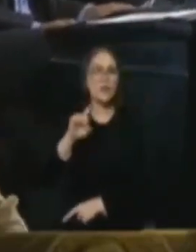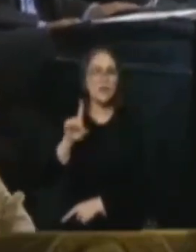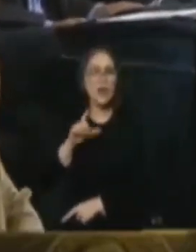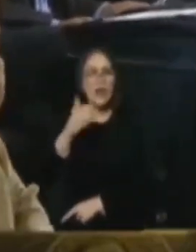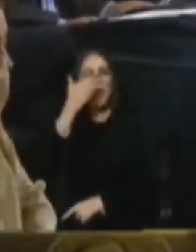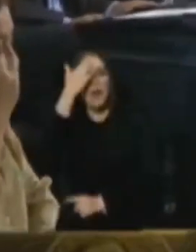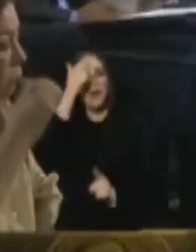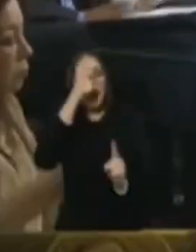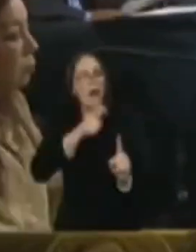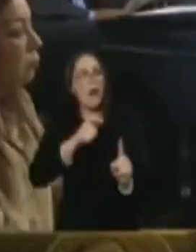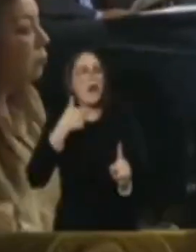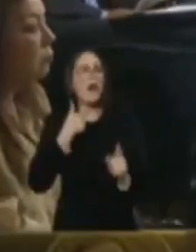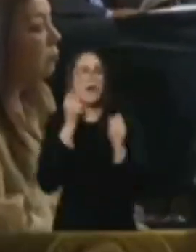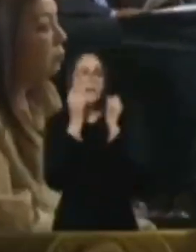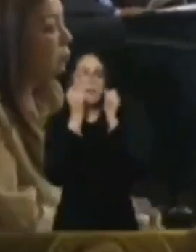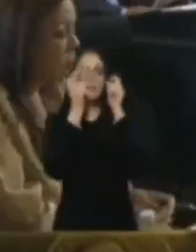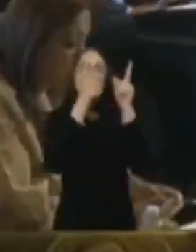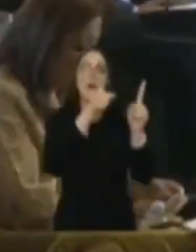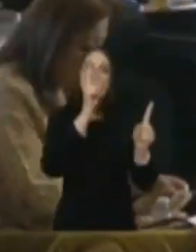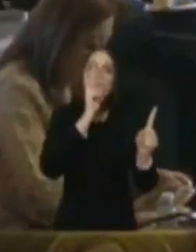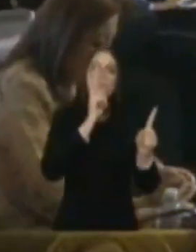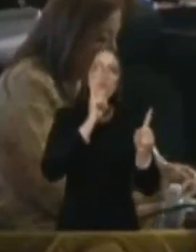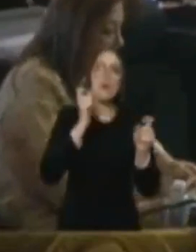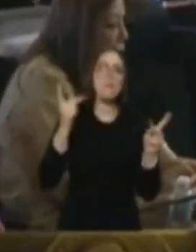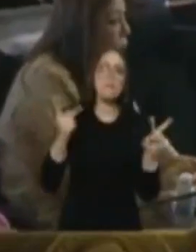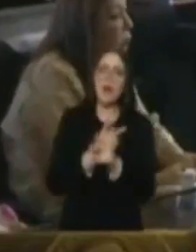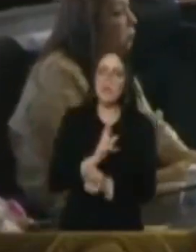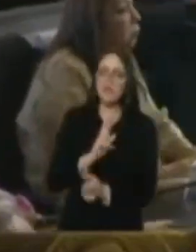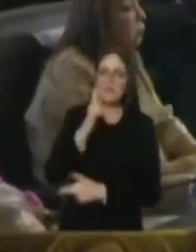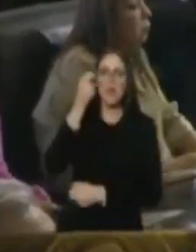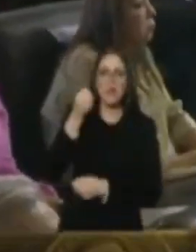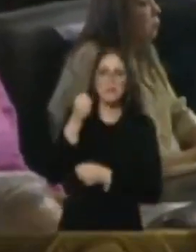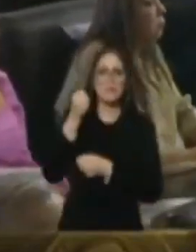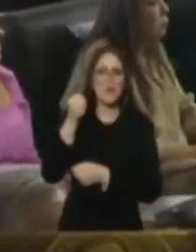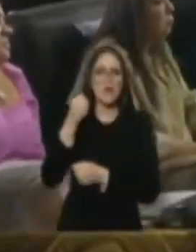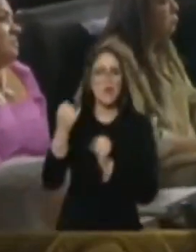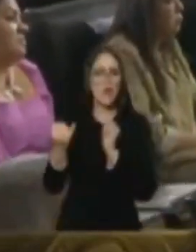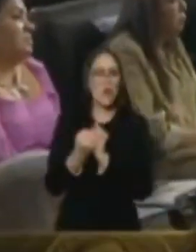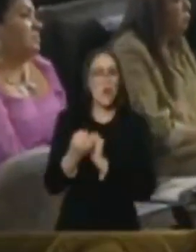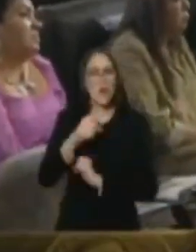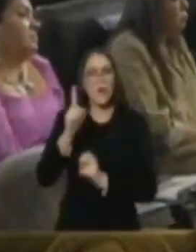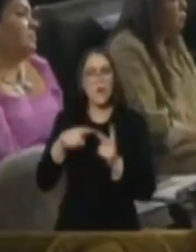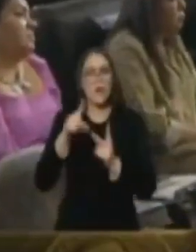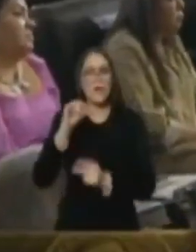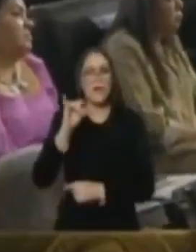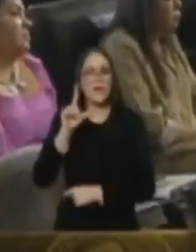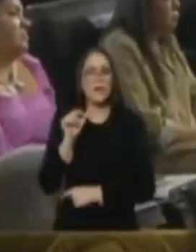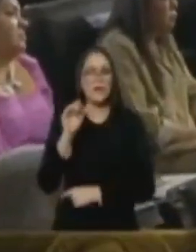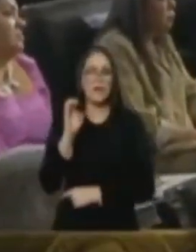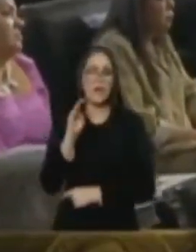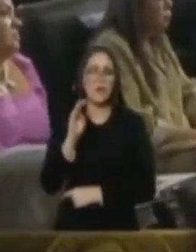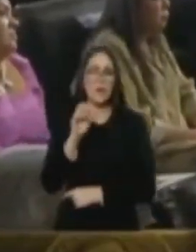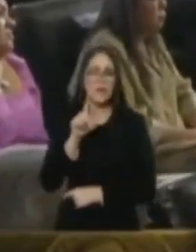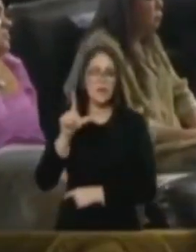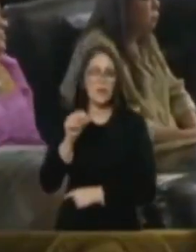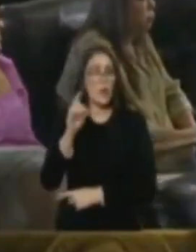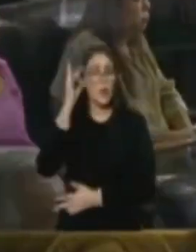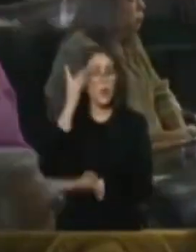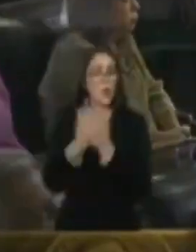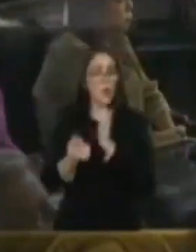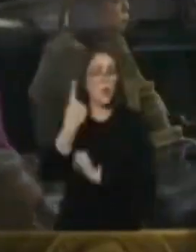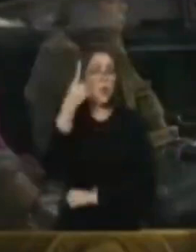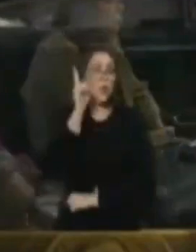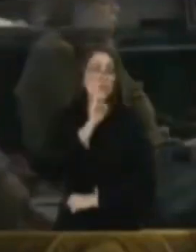Jesús Apalancares, mujer que combatió en la Revolución, o la de Nelly Campobello, la única mujer literata de esa